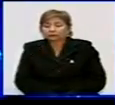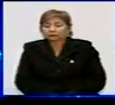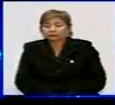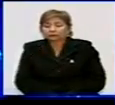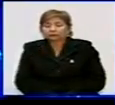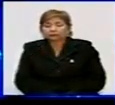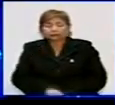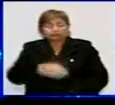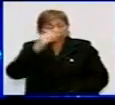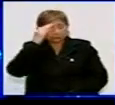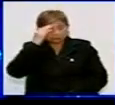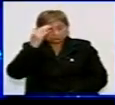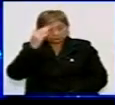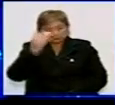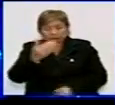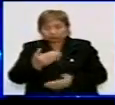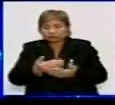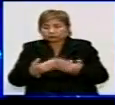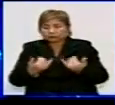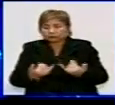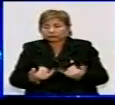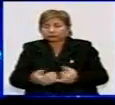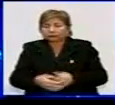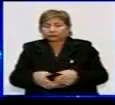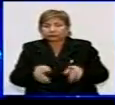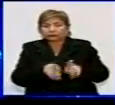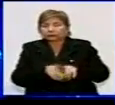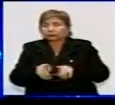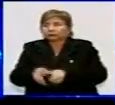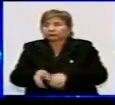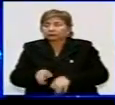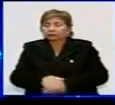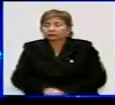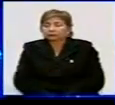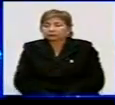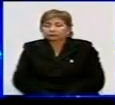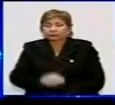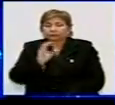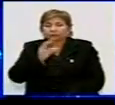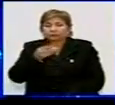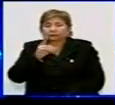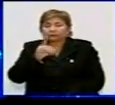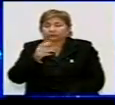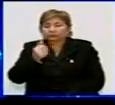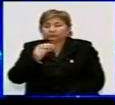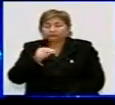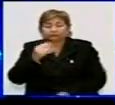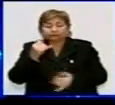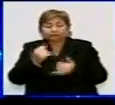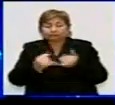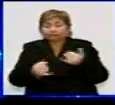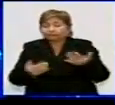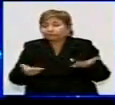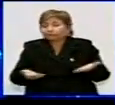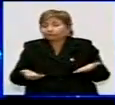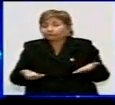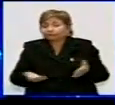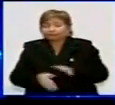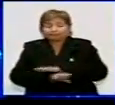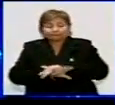lo saludo el día de hoy y también leyla chihuán finalmente a